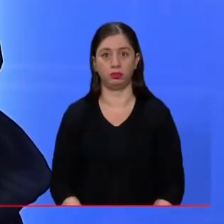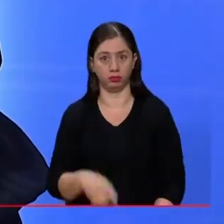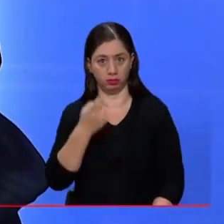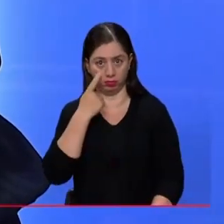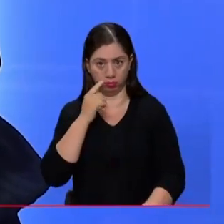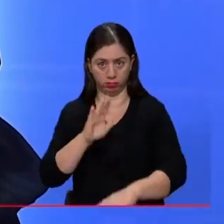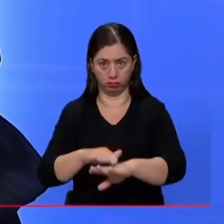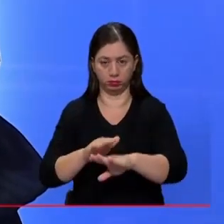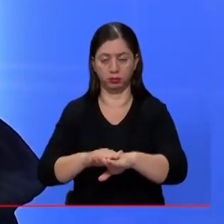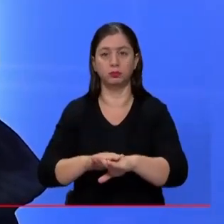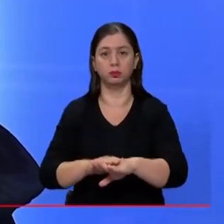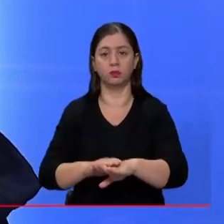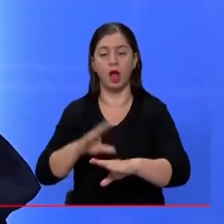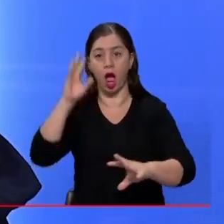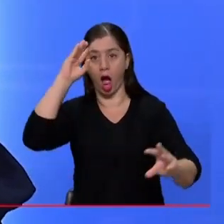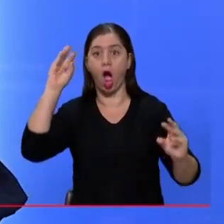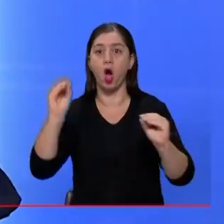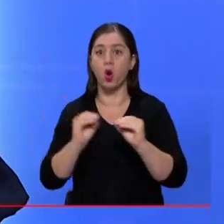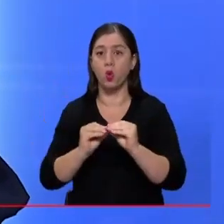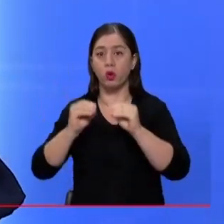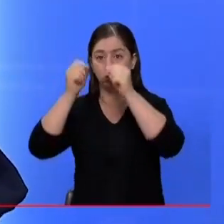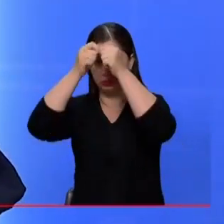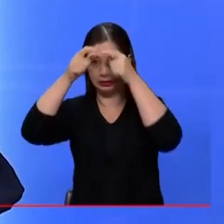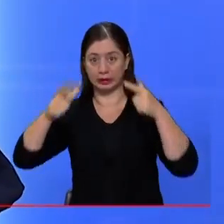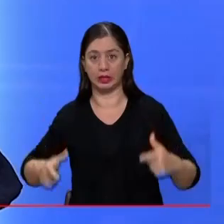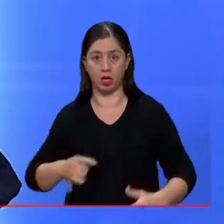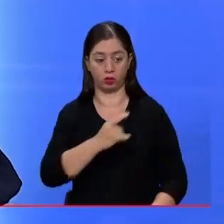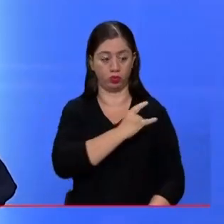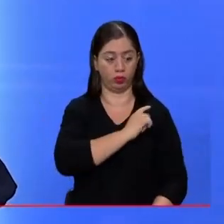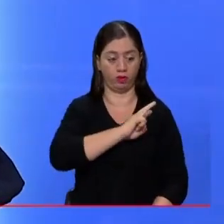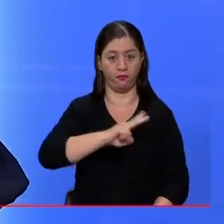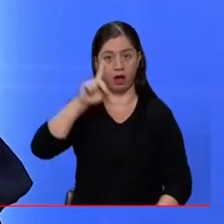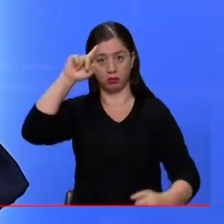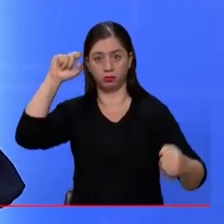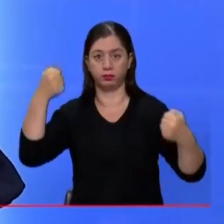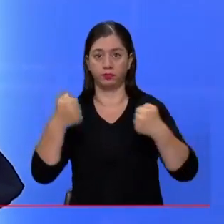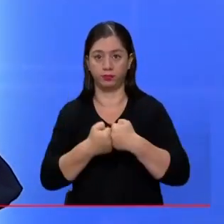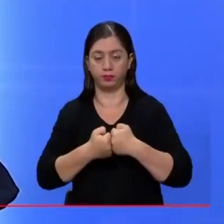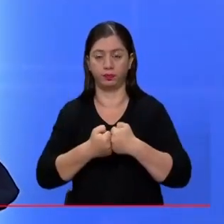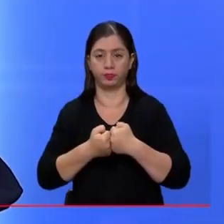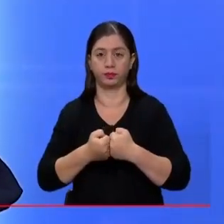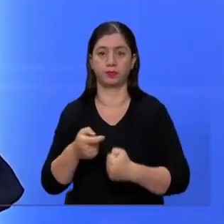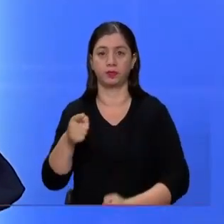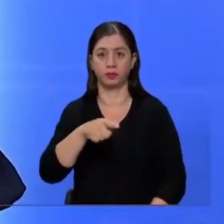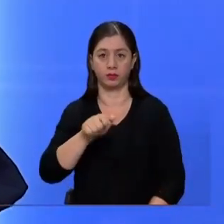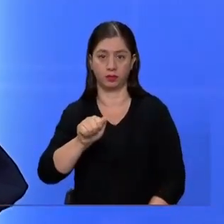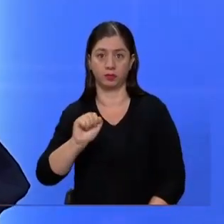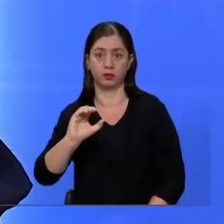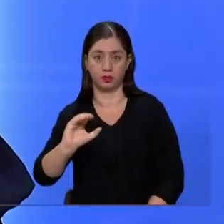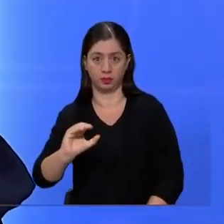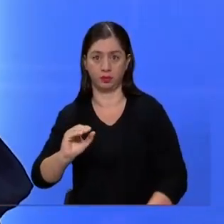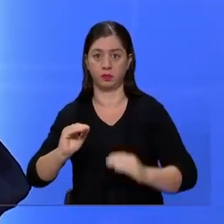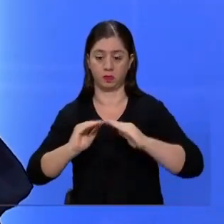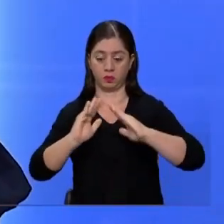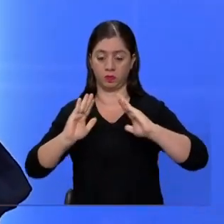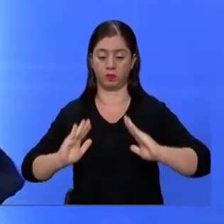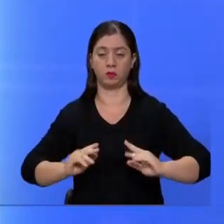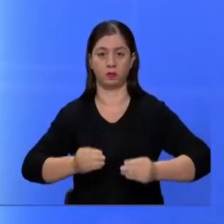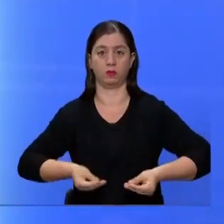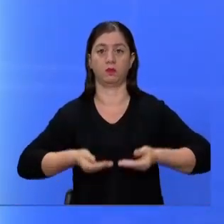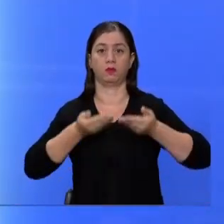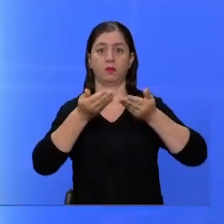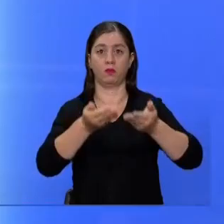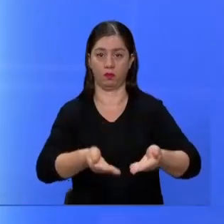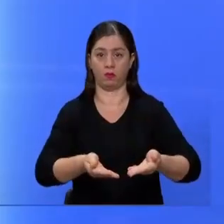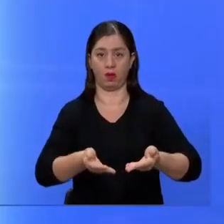Oigan, gracias a un acuerdo entre el Estado y la Universidad del Valle, la Sociedad de Activos Especiales entregó una vivienda incautada al narcotráfico